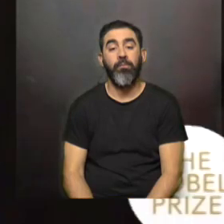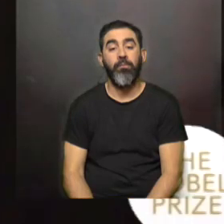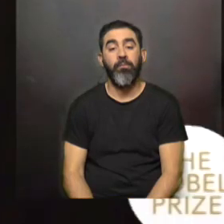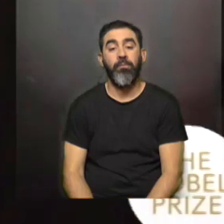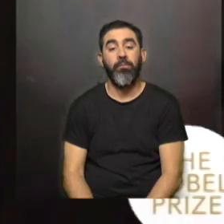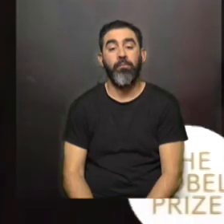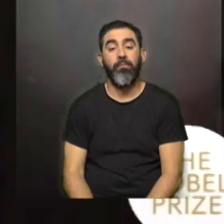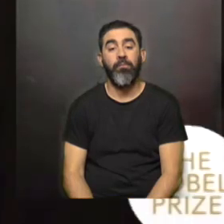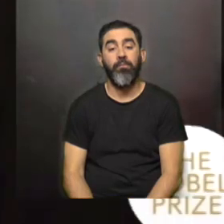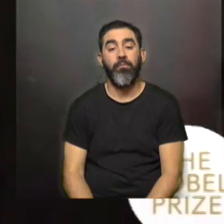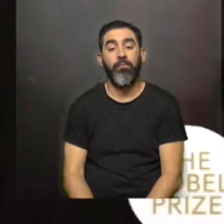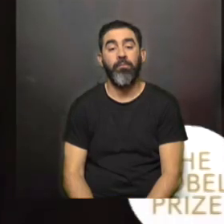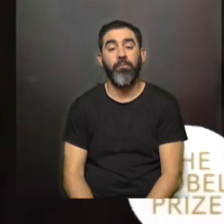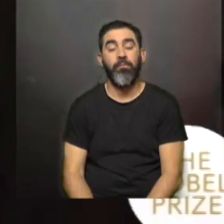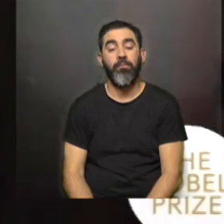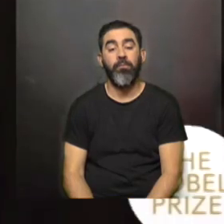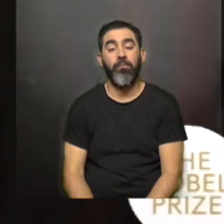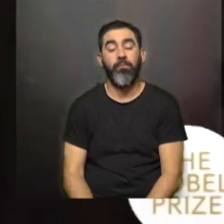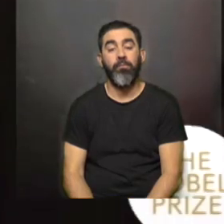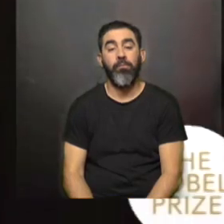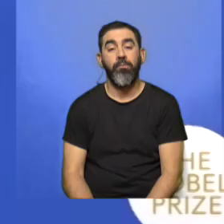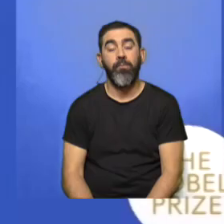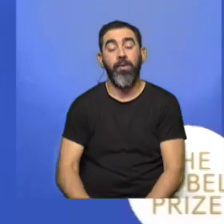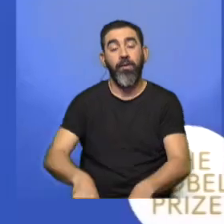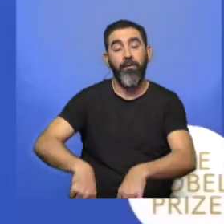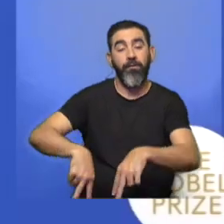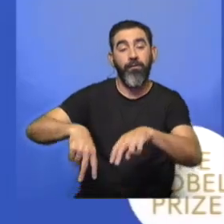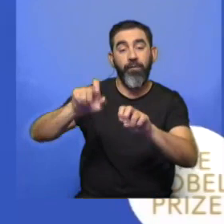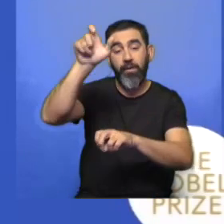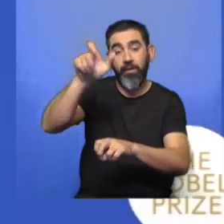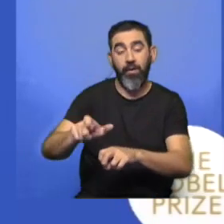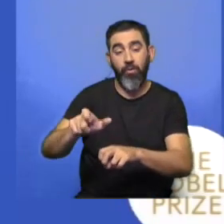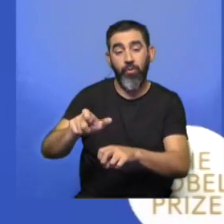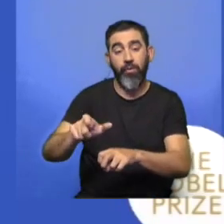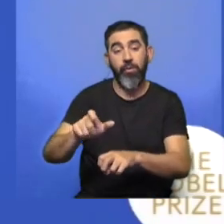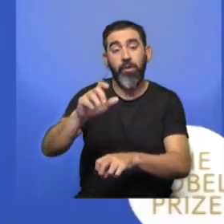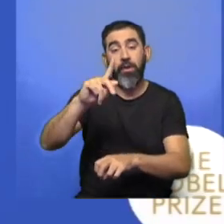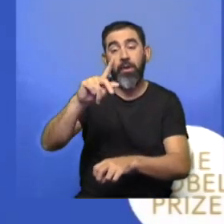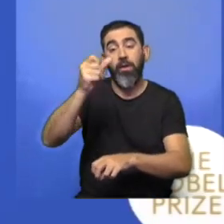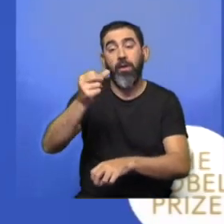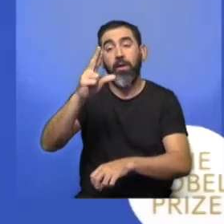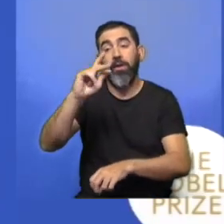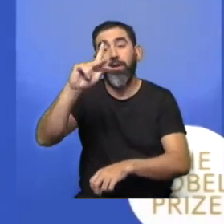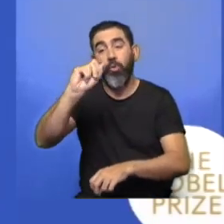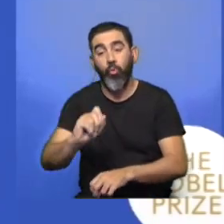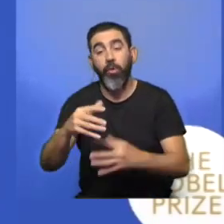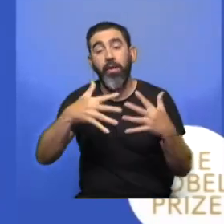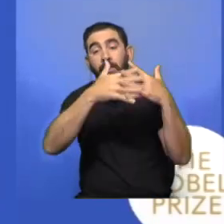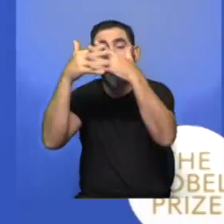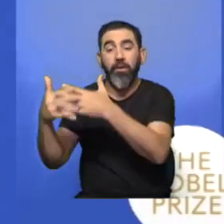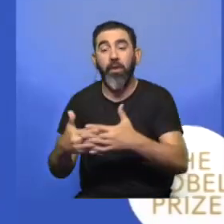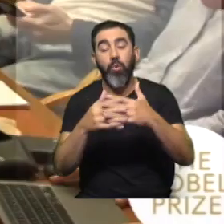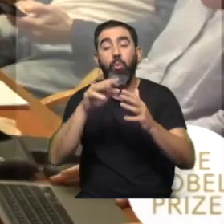2023 Nobel Prize in Physiology or Medicine. La investigadora húngara Katalin Karikó y el estadounidense Drew